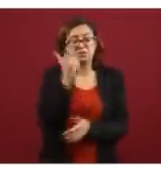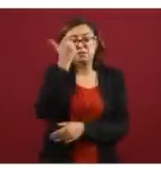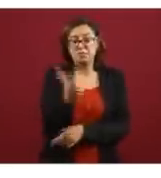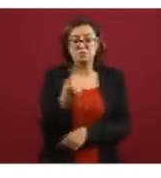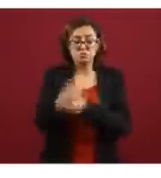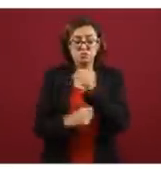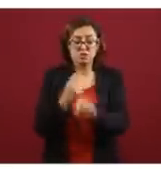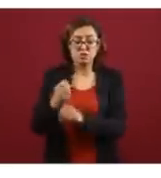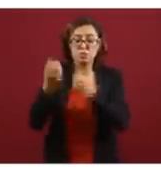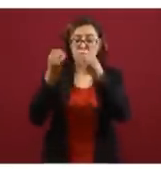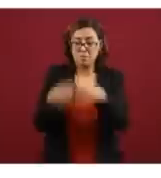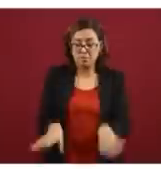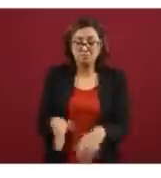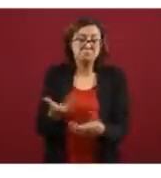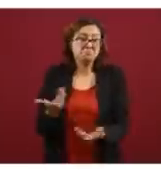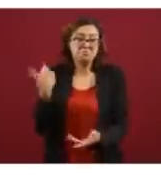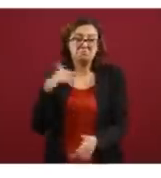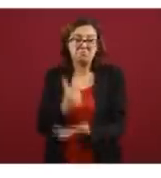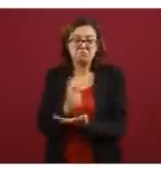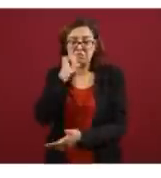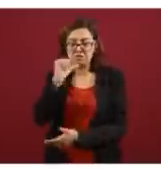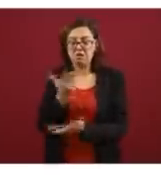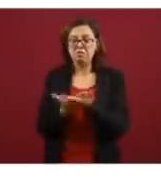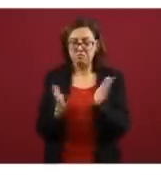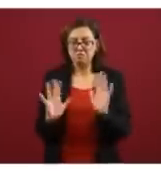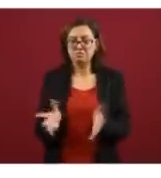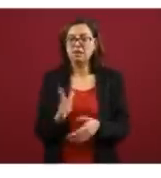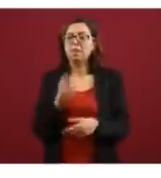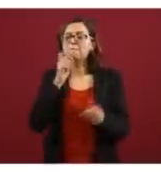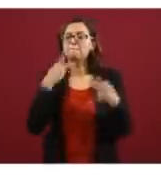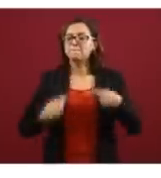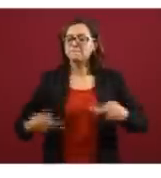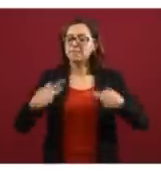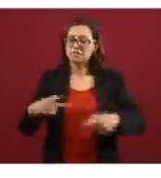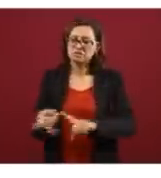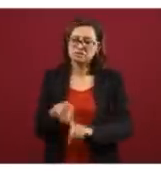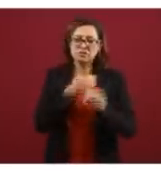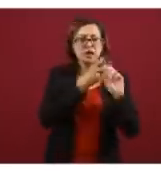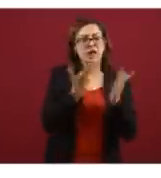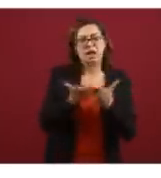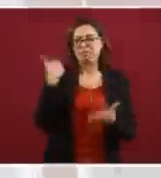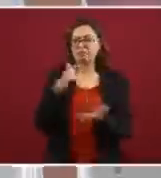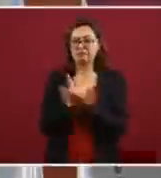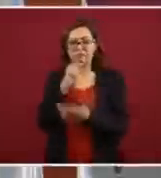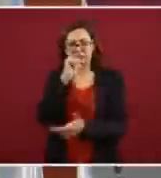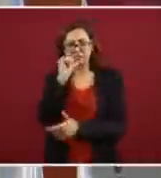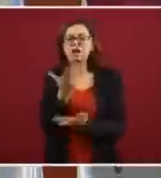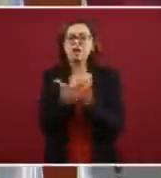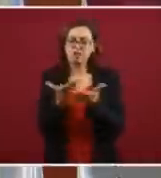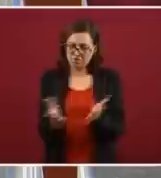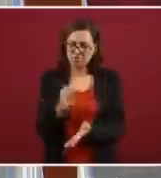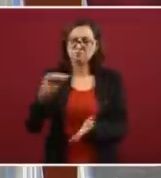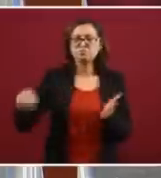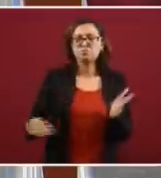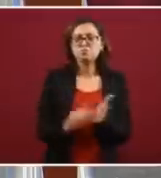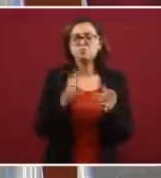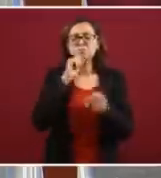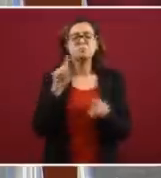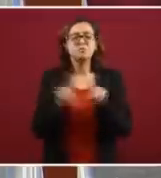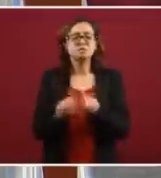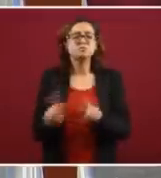pesos al año. Desaparición forzada de personas no era delito grave. Delitos en materia de arma